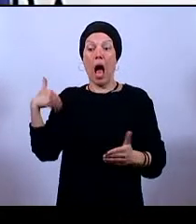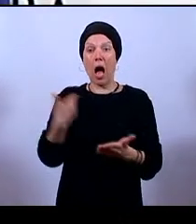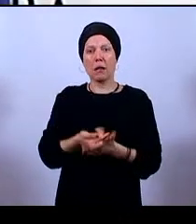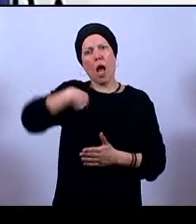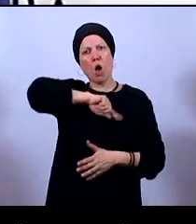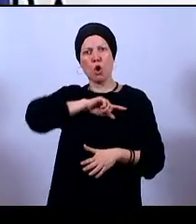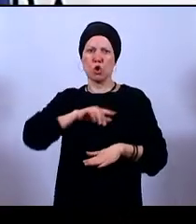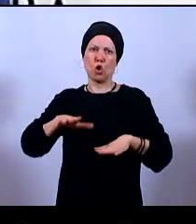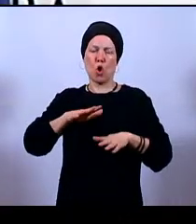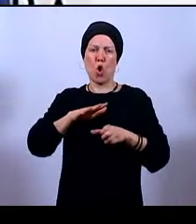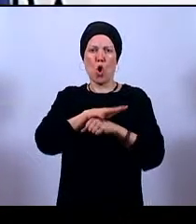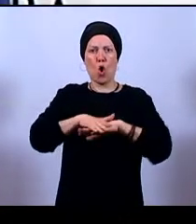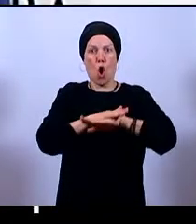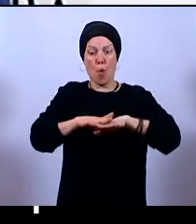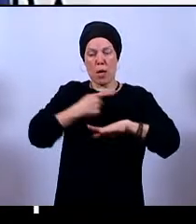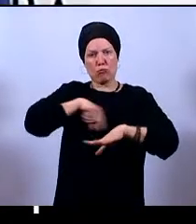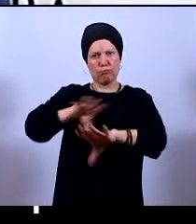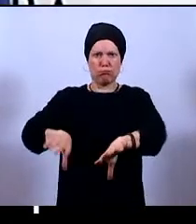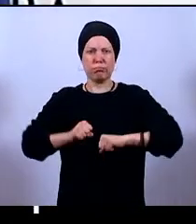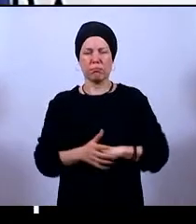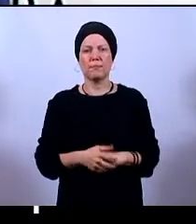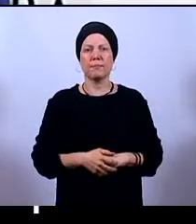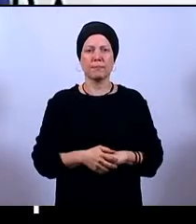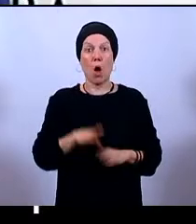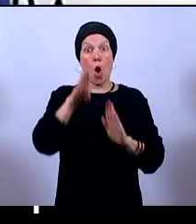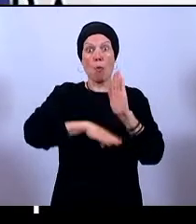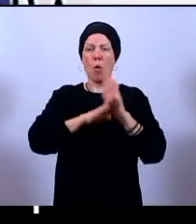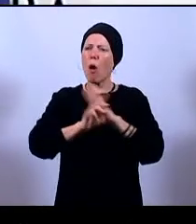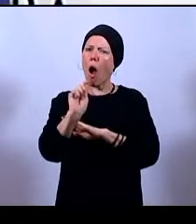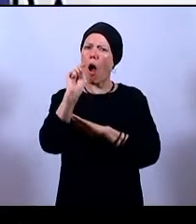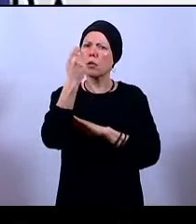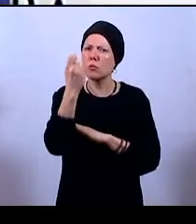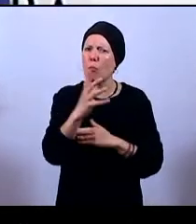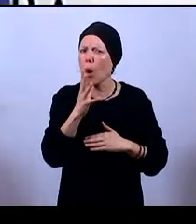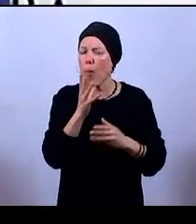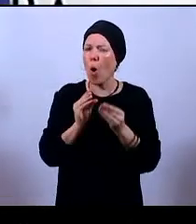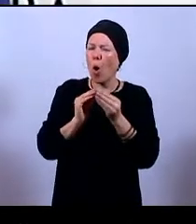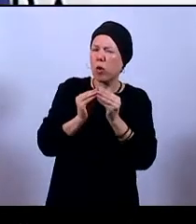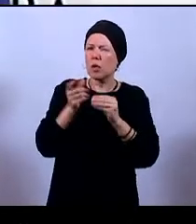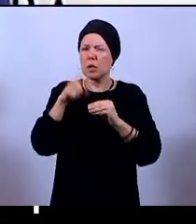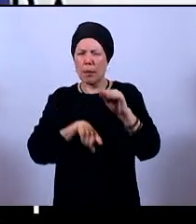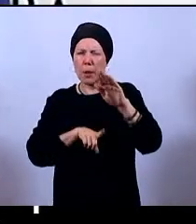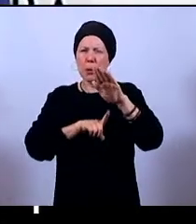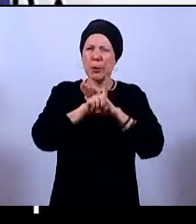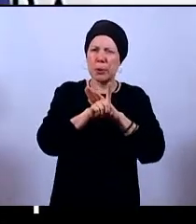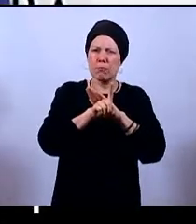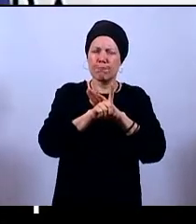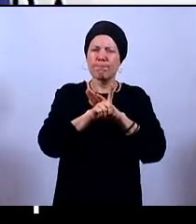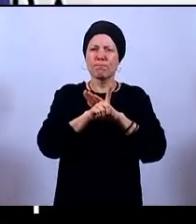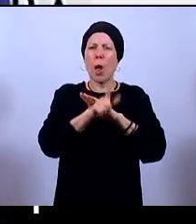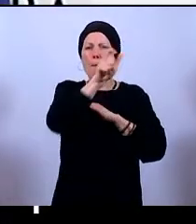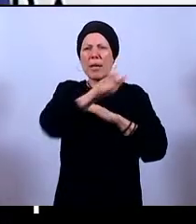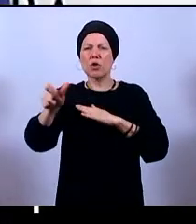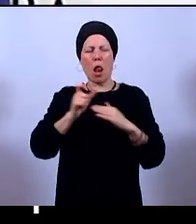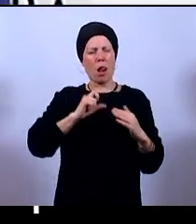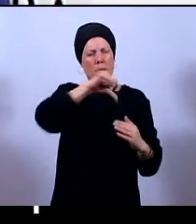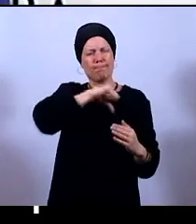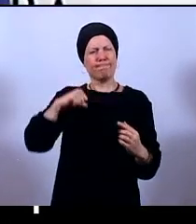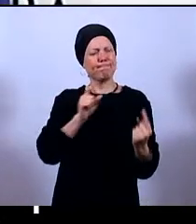Ejecutivo. El éxito de este programa reside en el diseño y desarrollo de itinerarios personalizados de